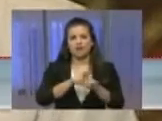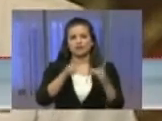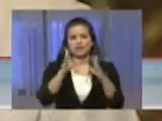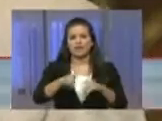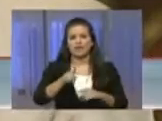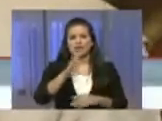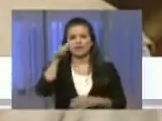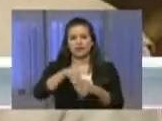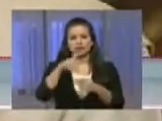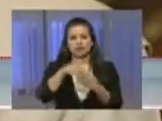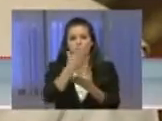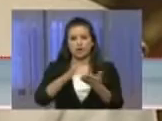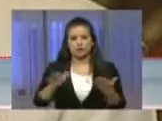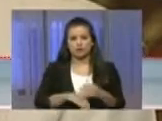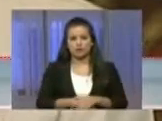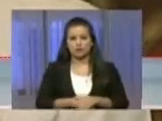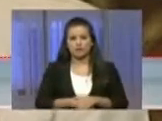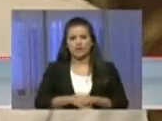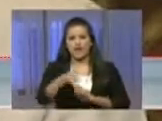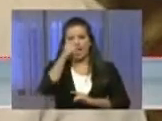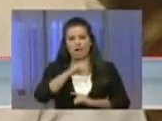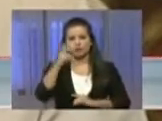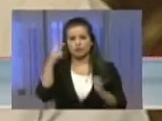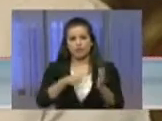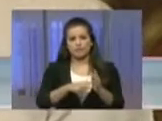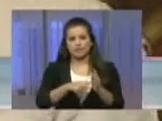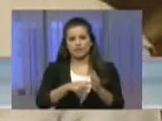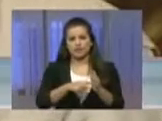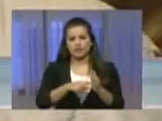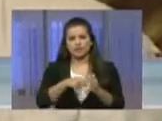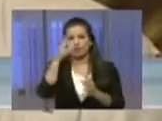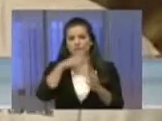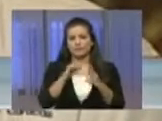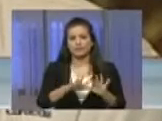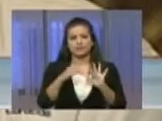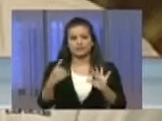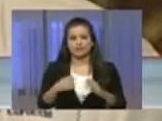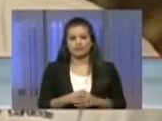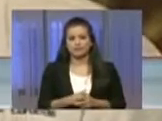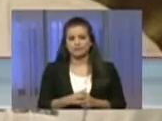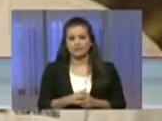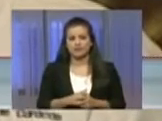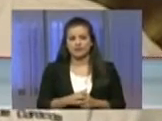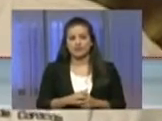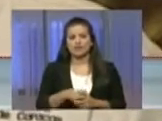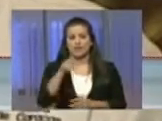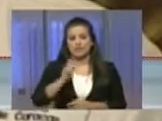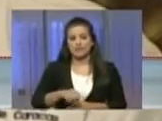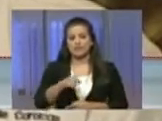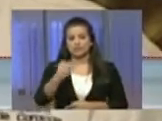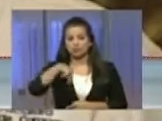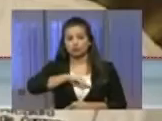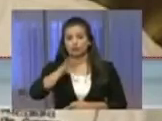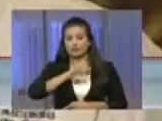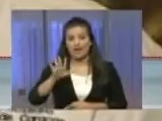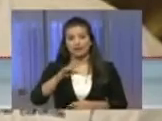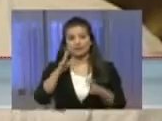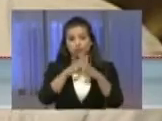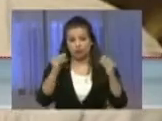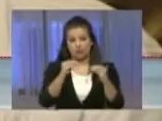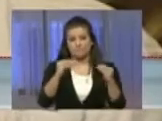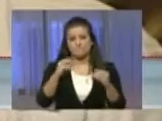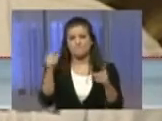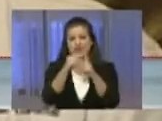revocatorio en el año 2016 Yo solamente quiero recordar en base a las palabras magistralmente